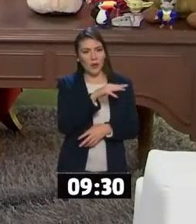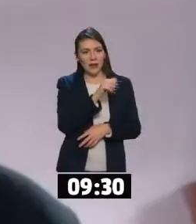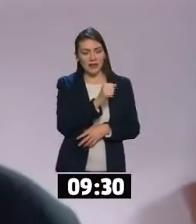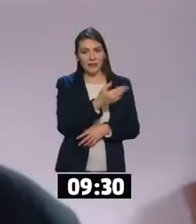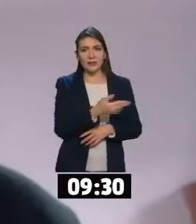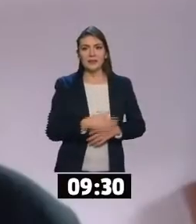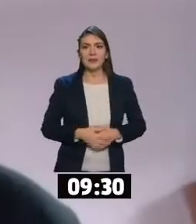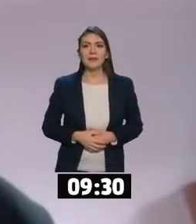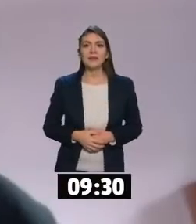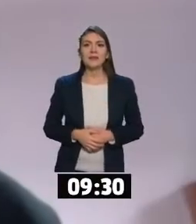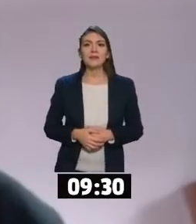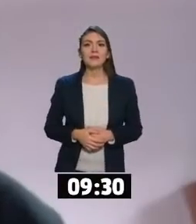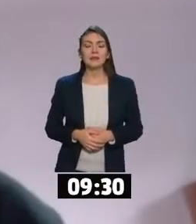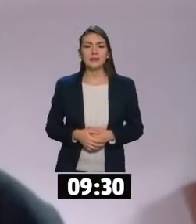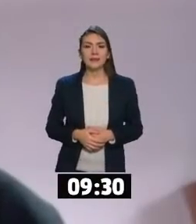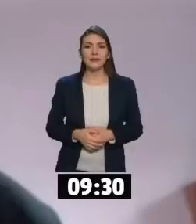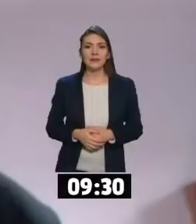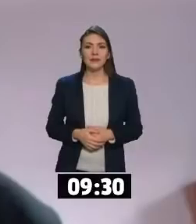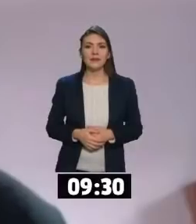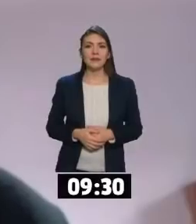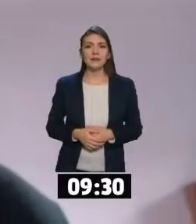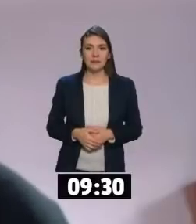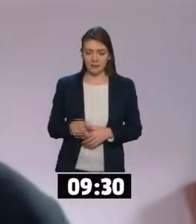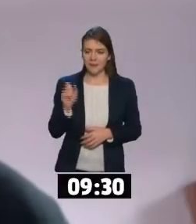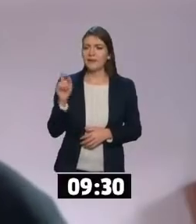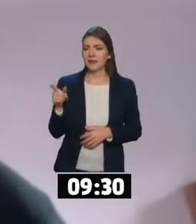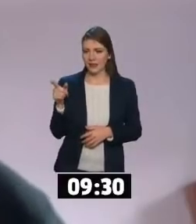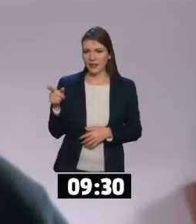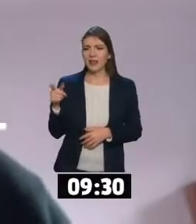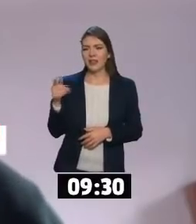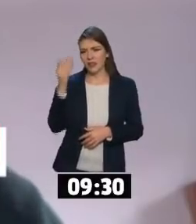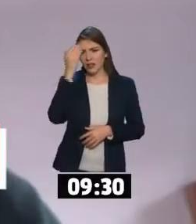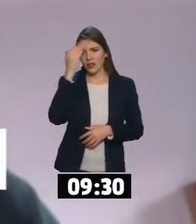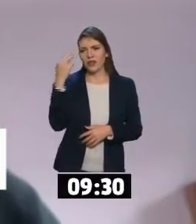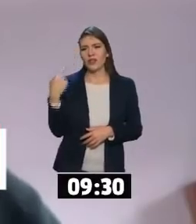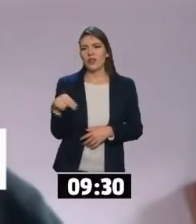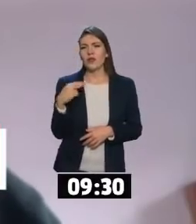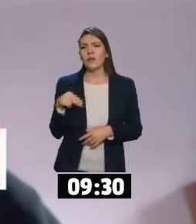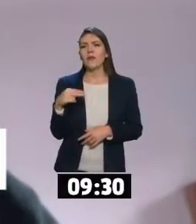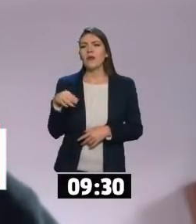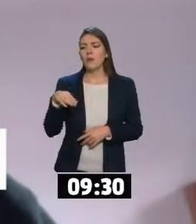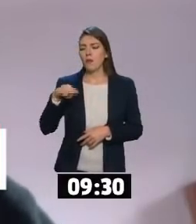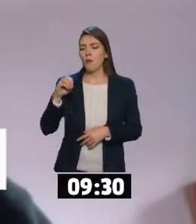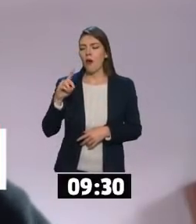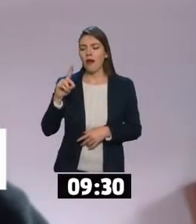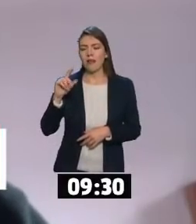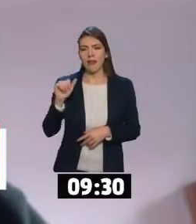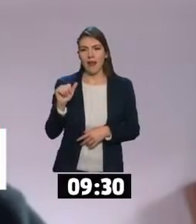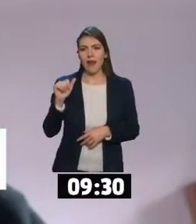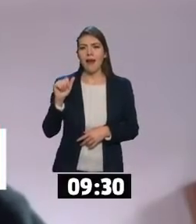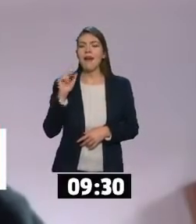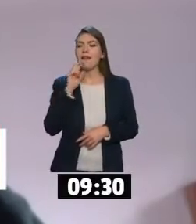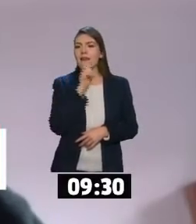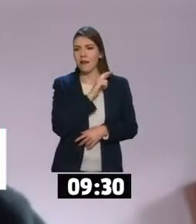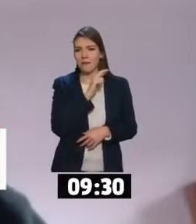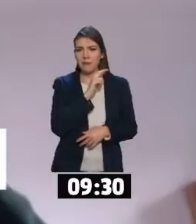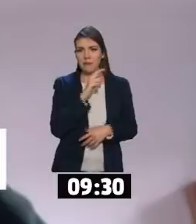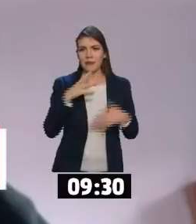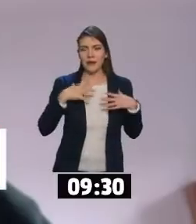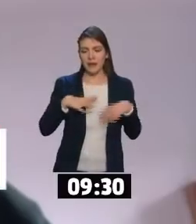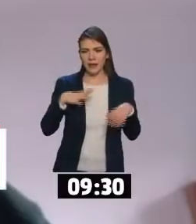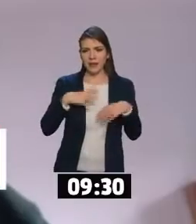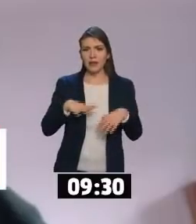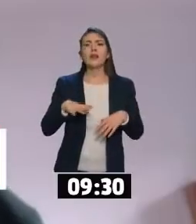vamos a hablar de esta cosa efectivamente que se conoce como moda rápida y que es básicamente cómo poder vender